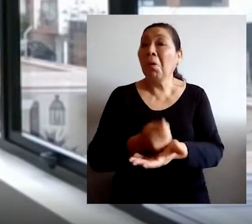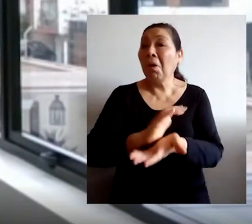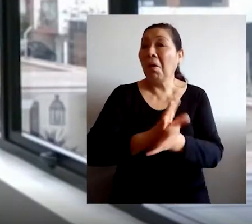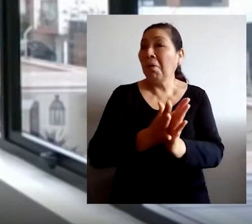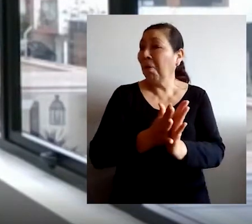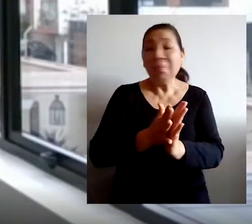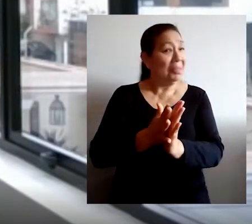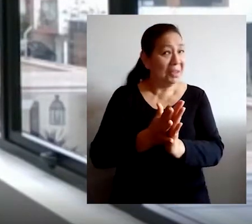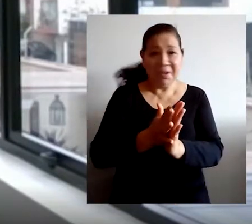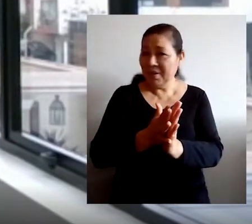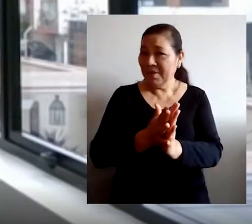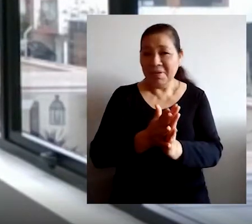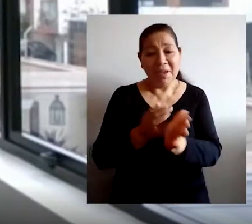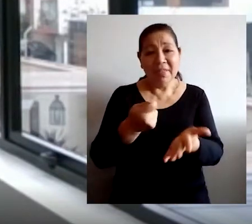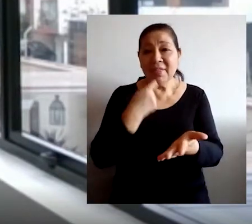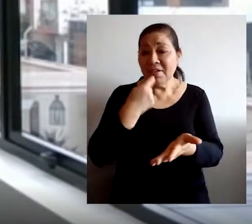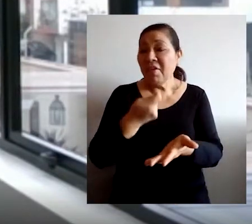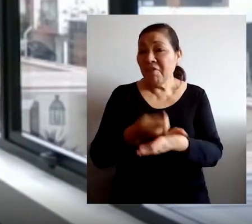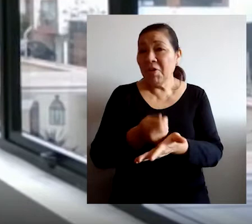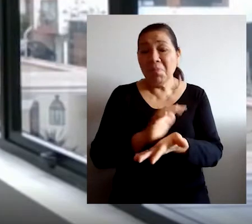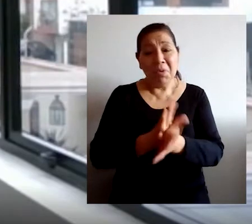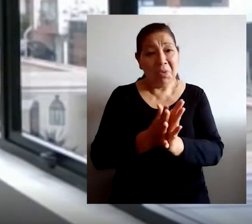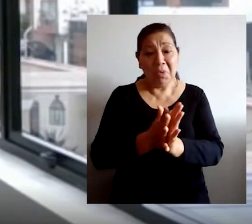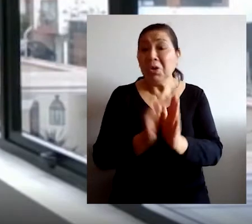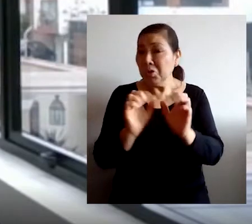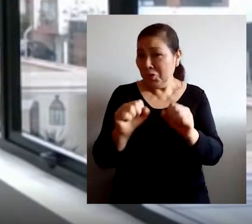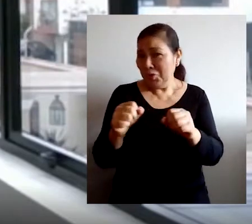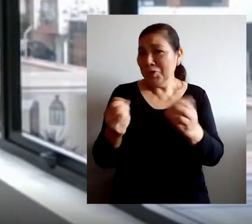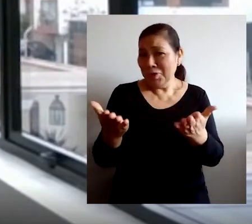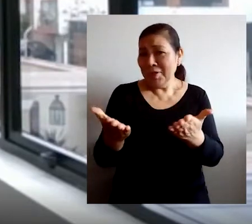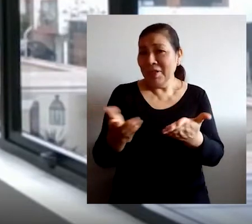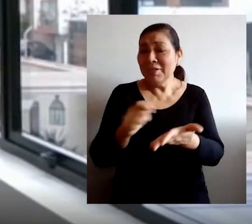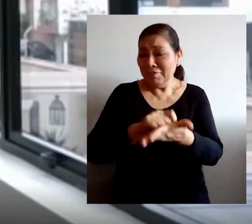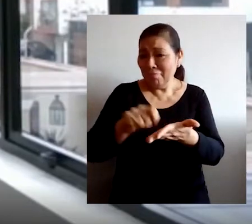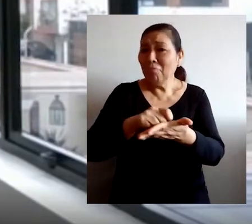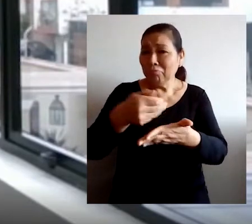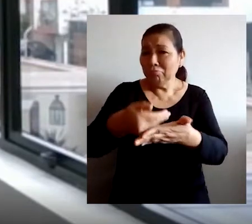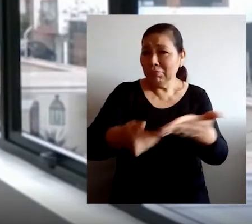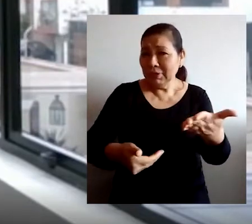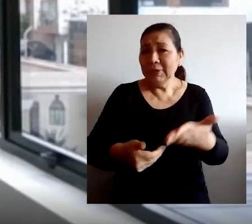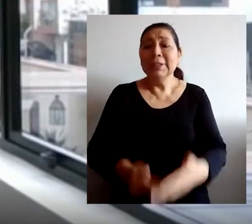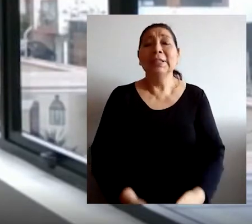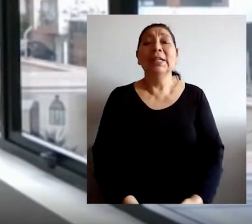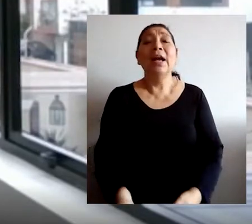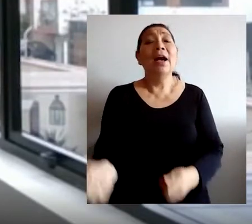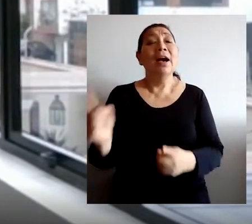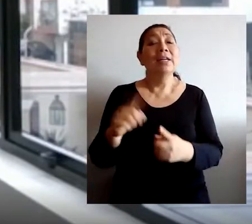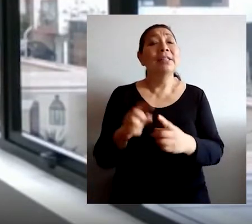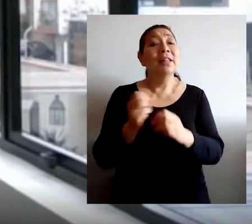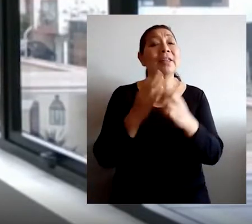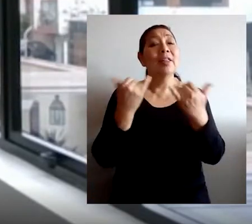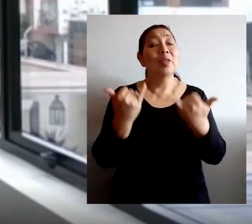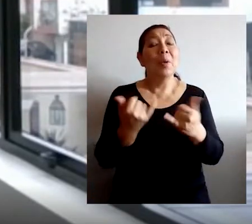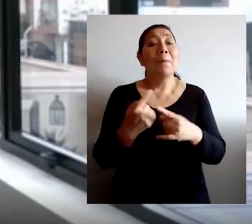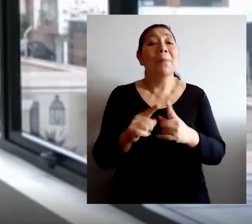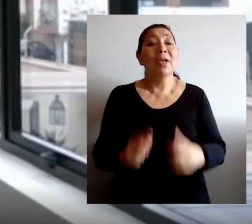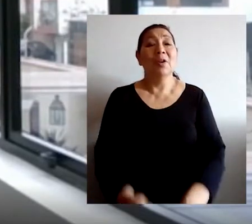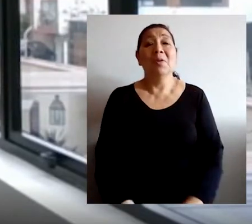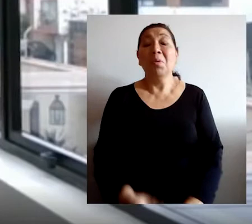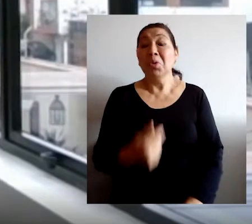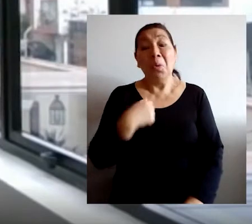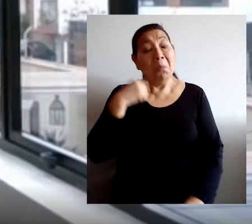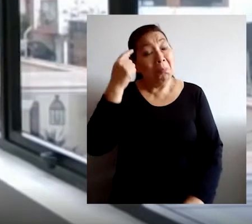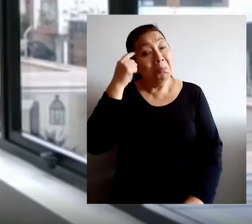gratuita, literalmente dice de forma gratuita. Y así ha ocurrido, y así se escribió, y así está hasta el día de hoy. Entonces,